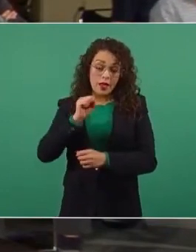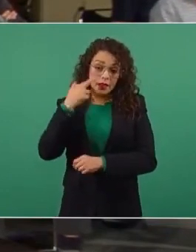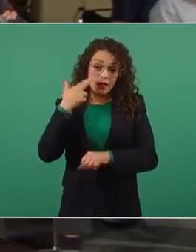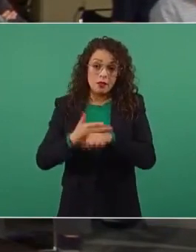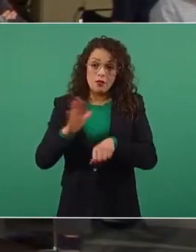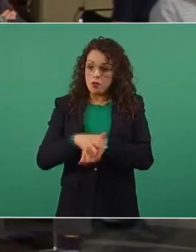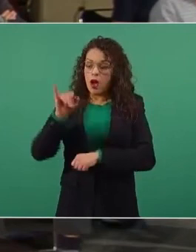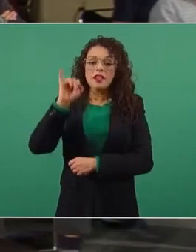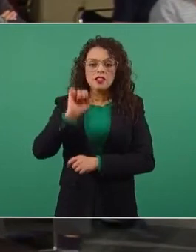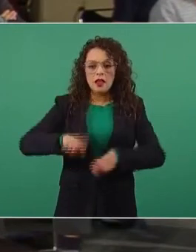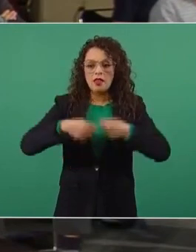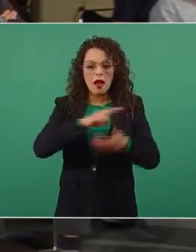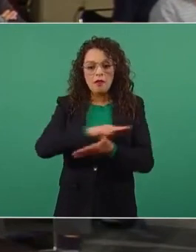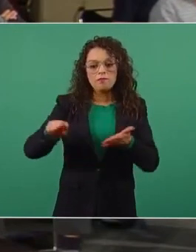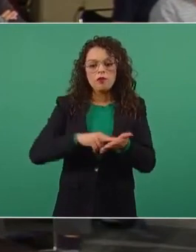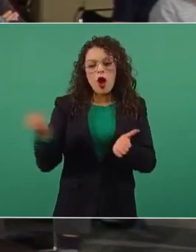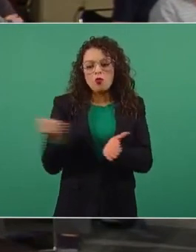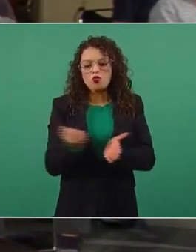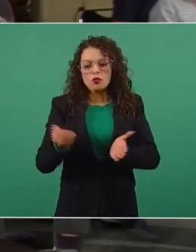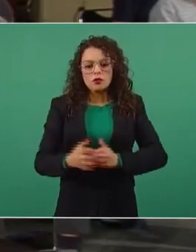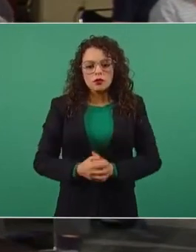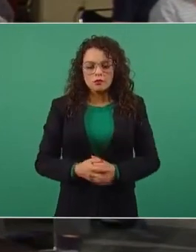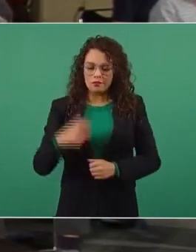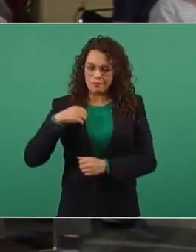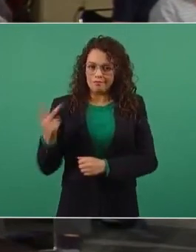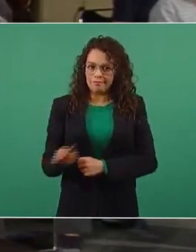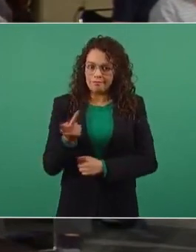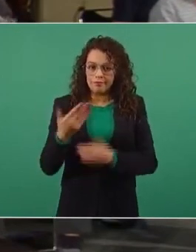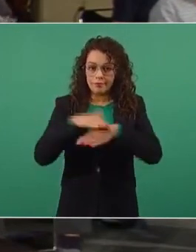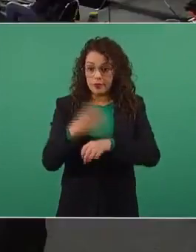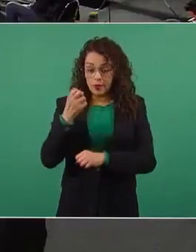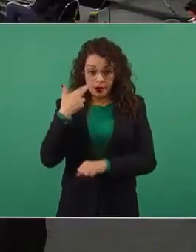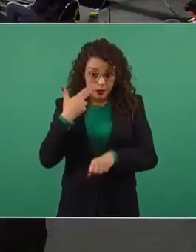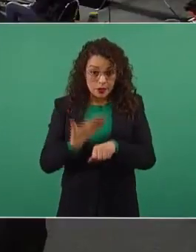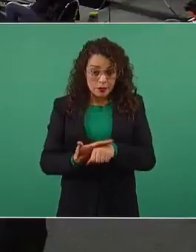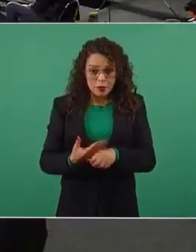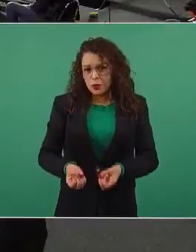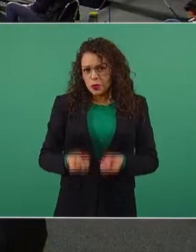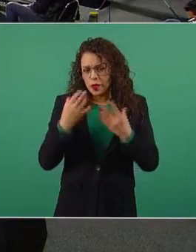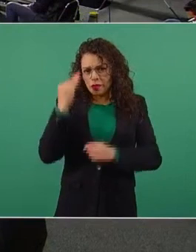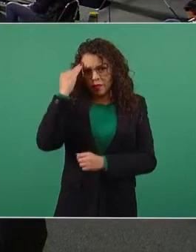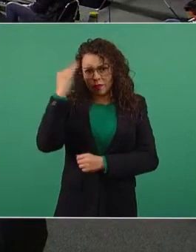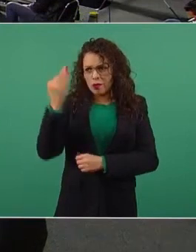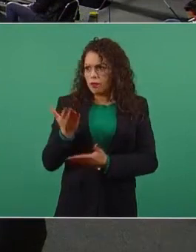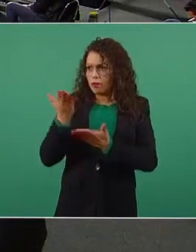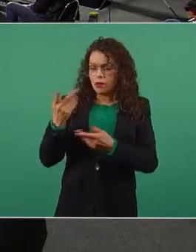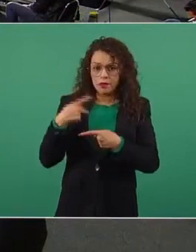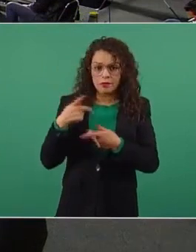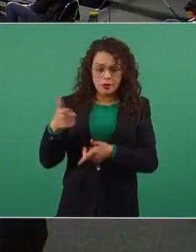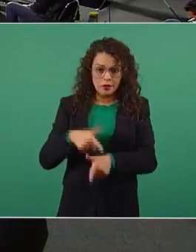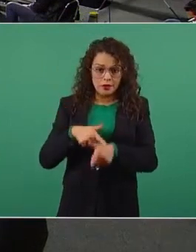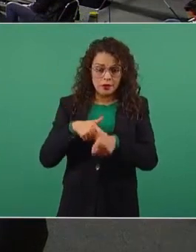por autorizar. Mi pregunta es con base en esta responsabilidad, ¿por cuánto tiempo este funcionario tiene que